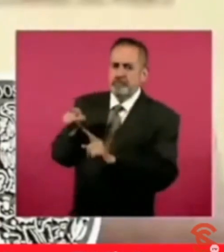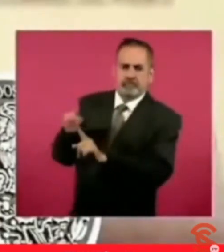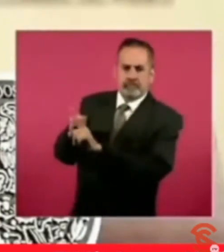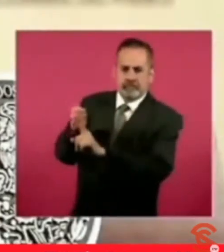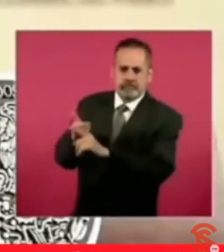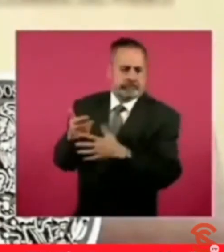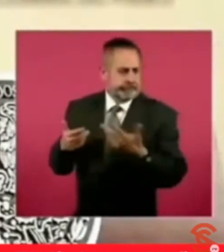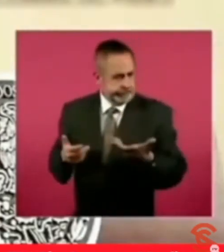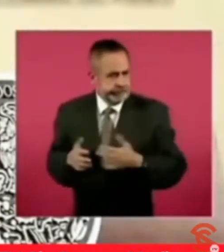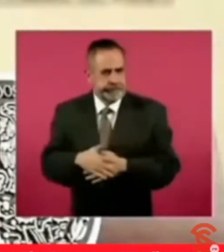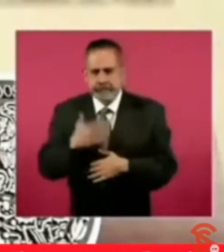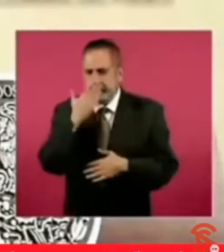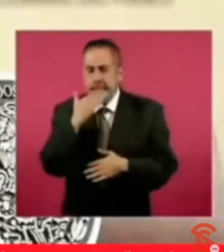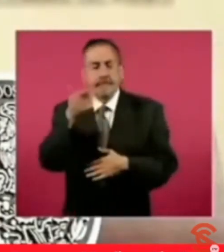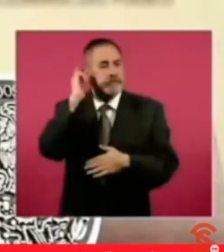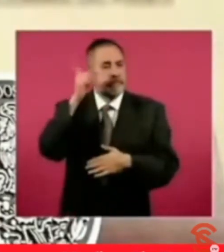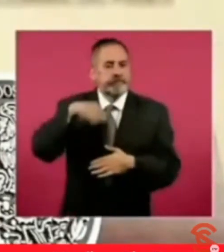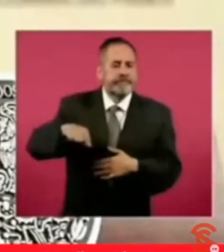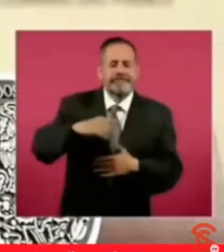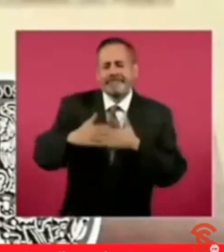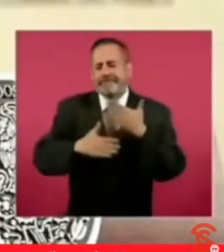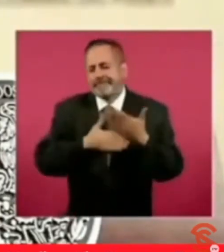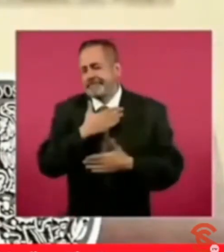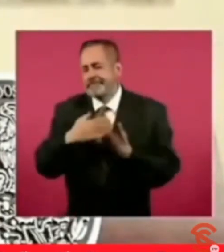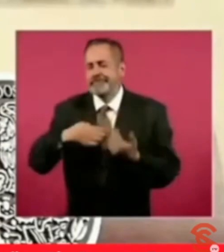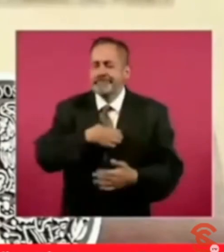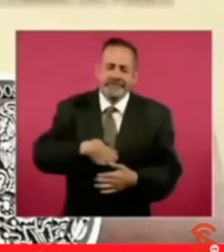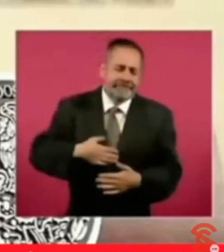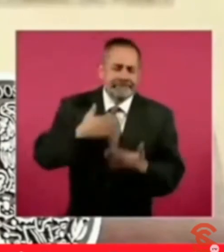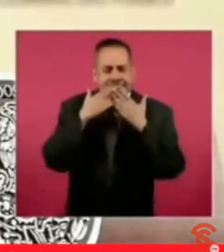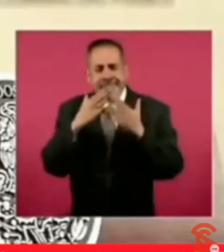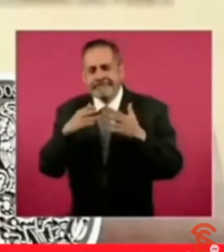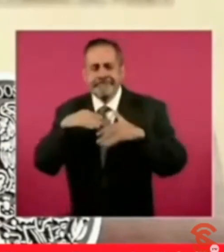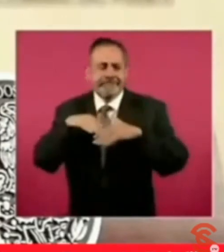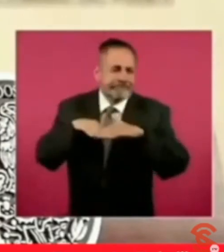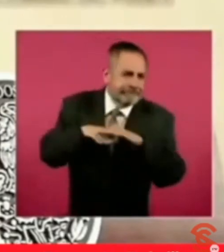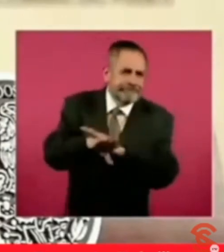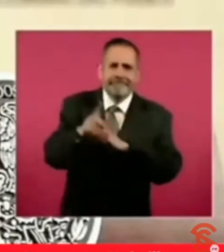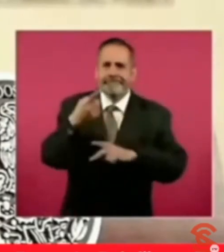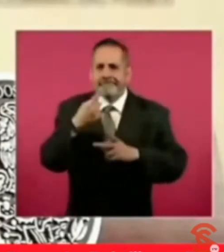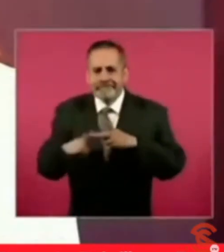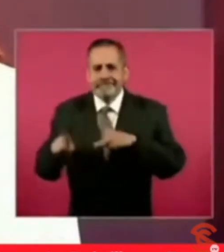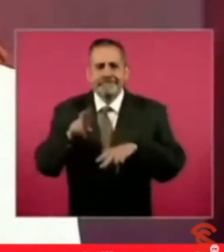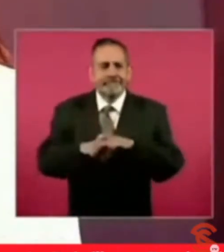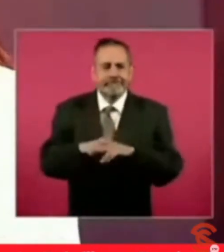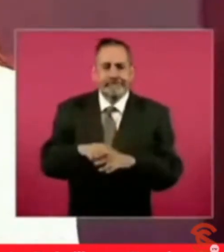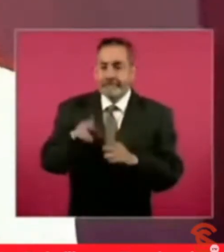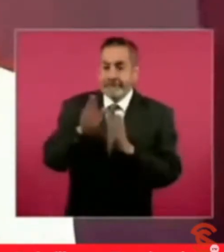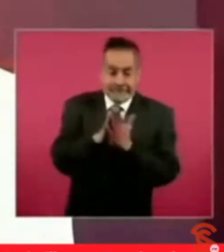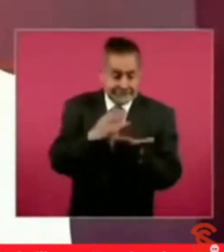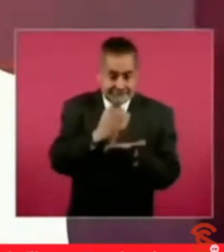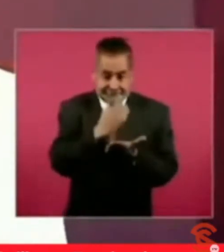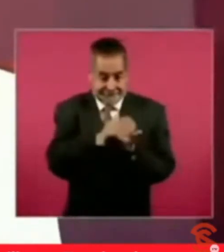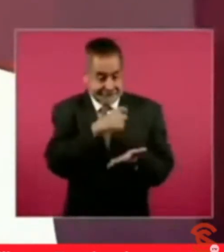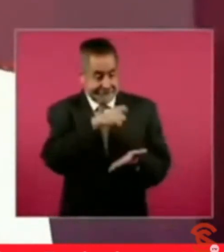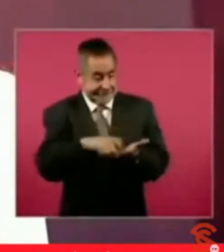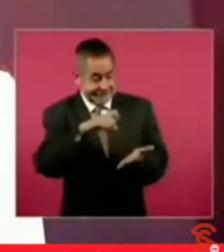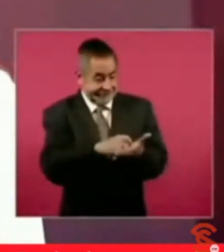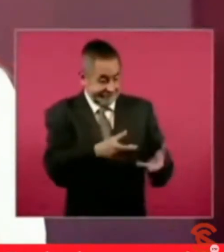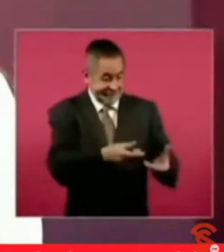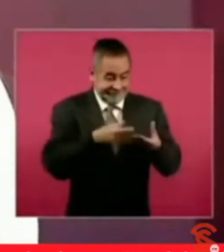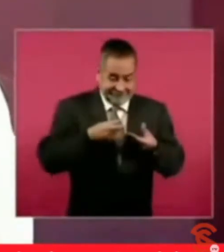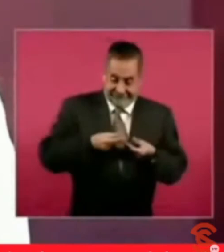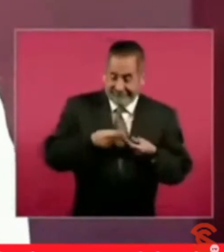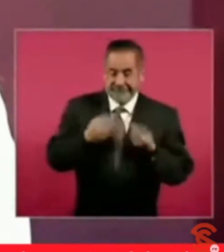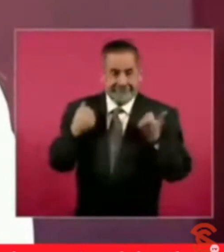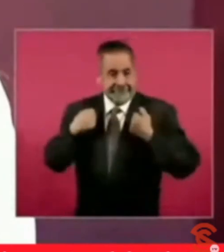alegrías, de momentos felices, de disfrutarlo como debe de ser, como se empieza desde la compra del cuaderno, el recibir el